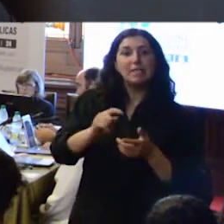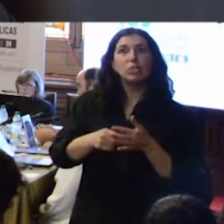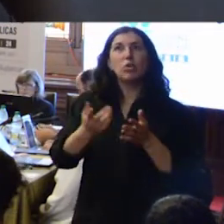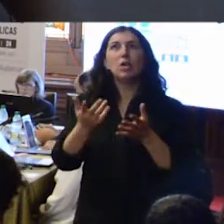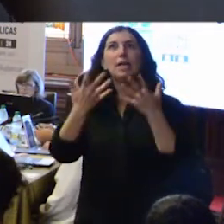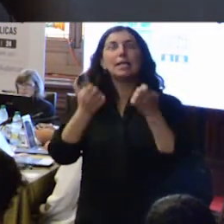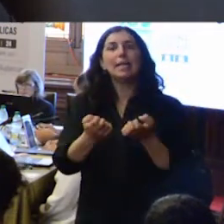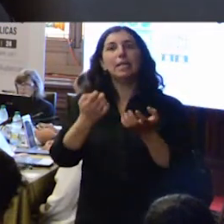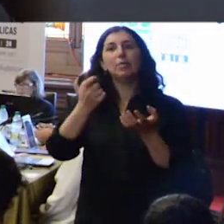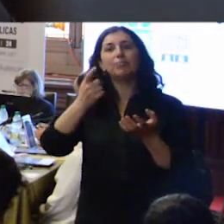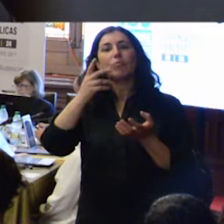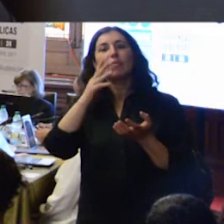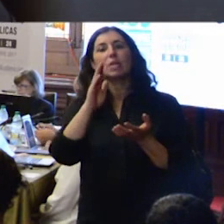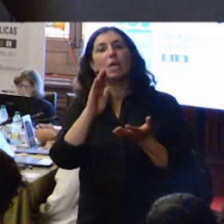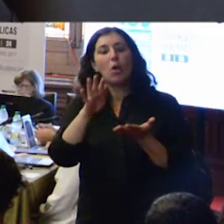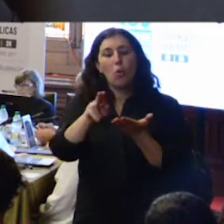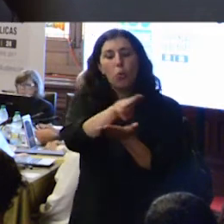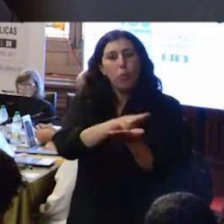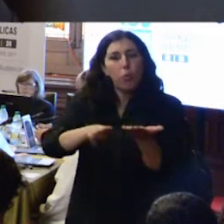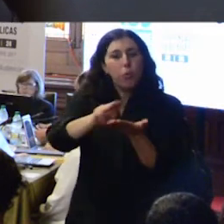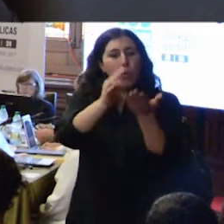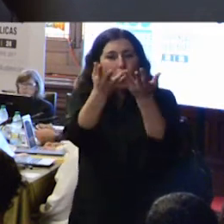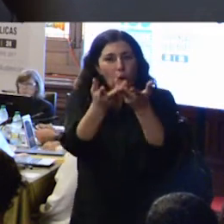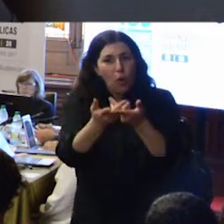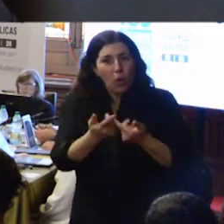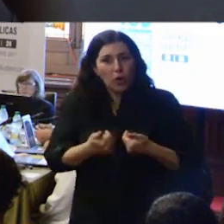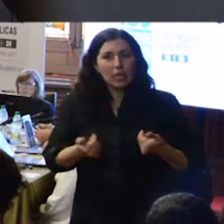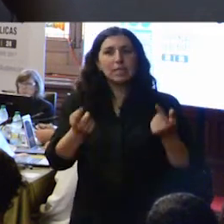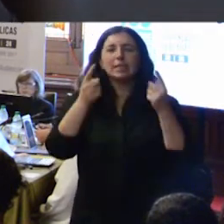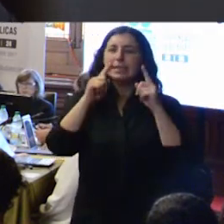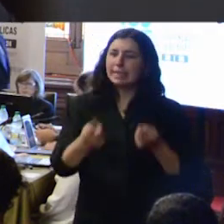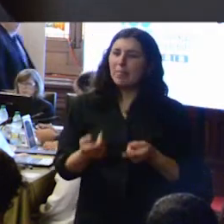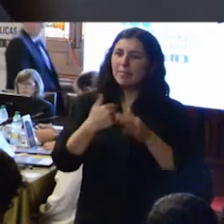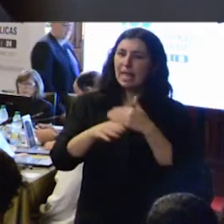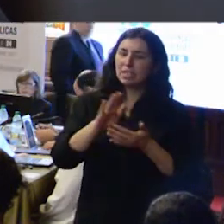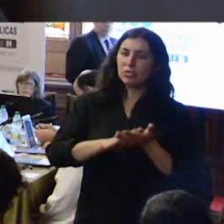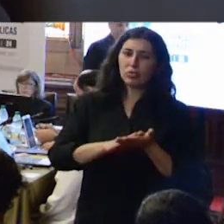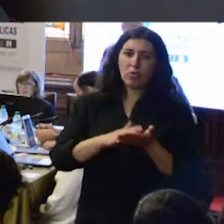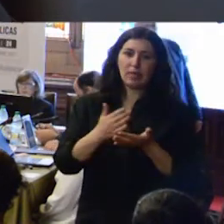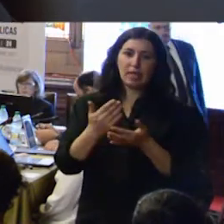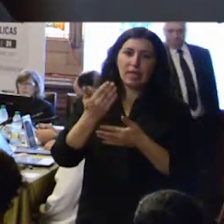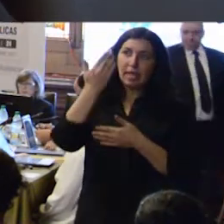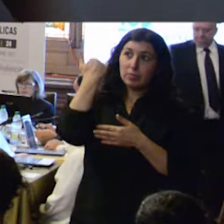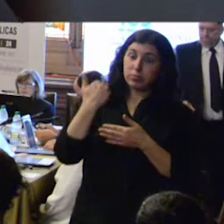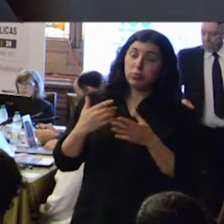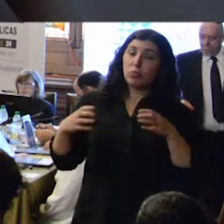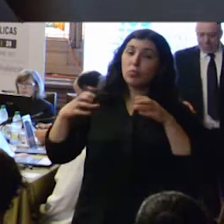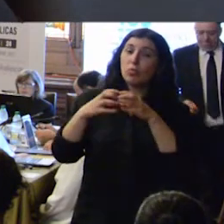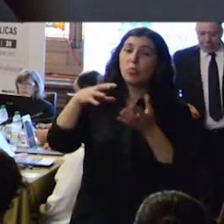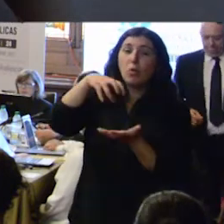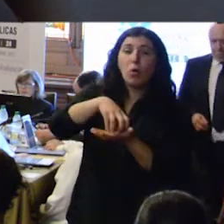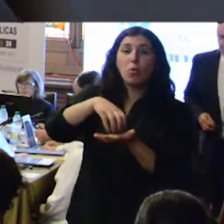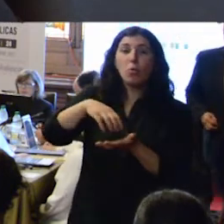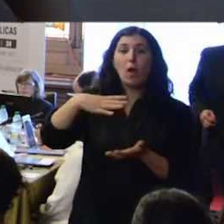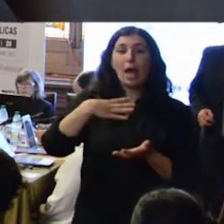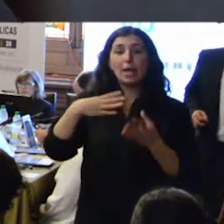urbanismo de ordenado. También está recientemente el caso de los activistas de Barro Blanco, Clementina